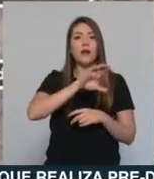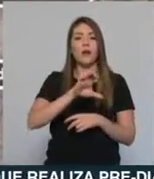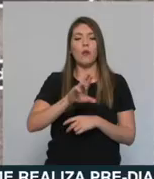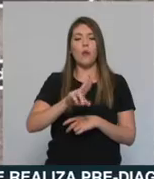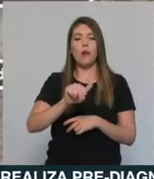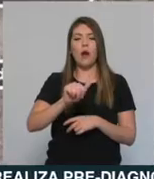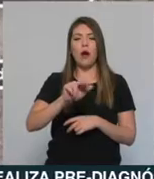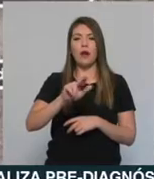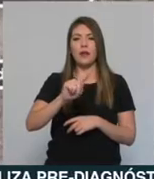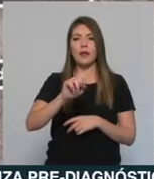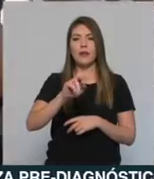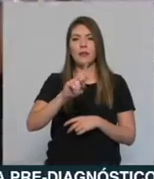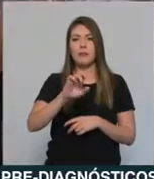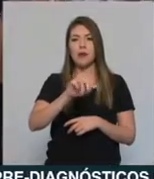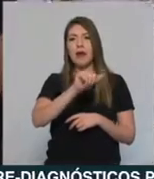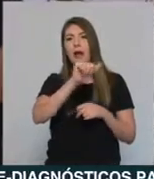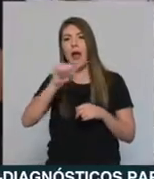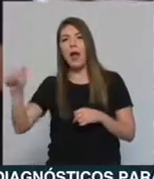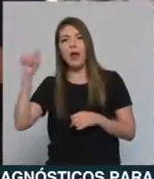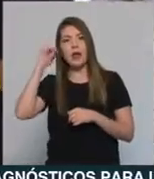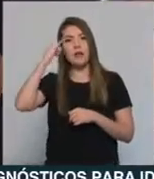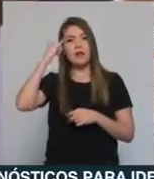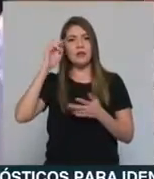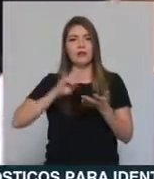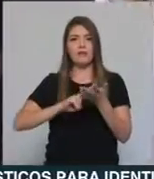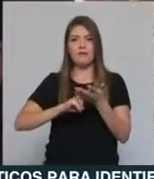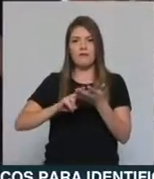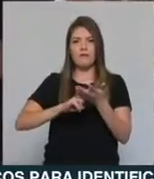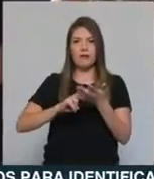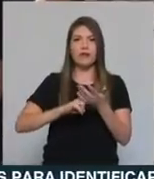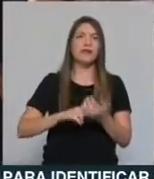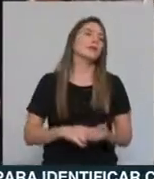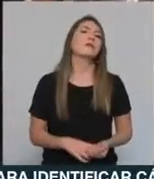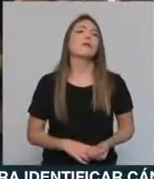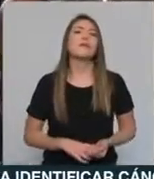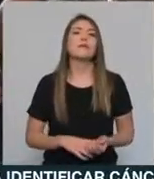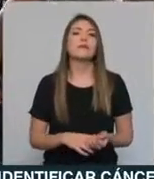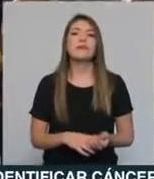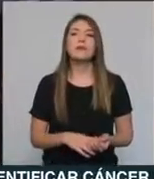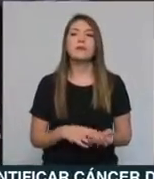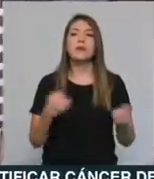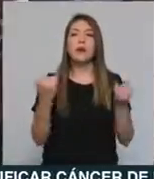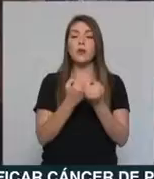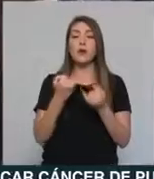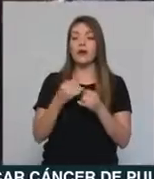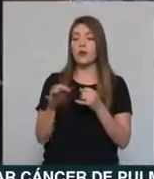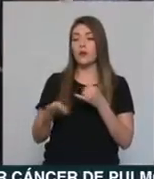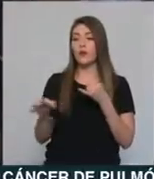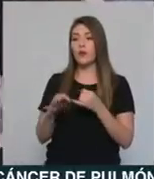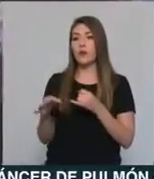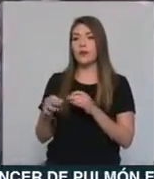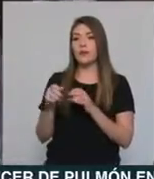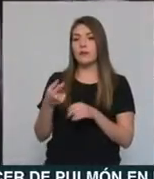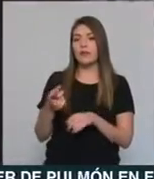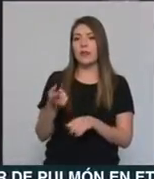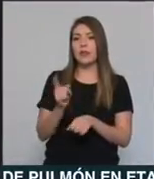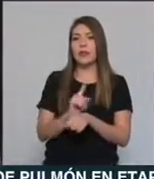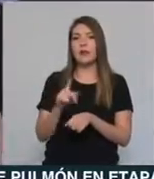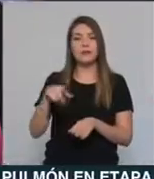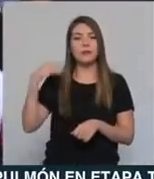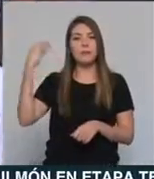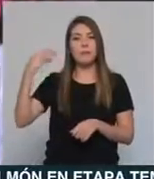Santa Catarina en Iztapalapa. En materia de desarrollo urbano, se presentarán a finales de marzo modificaciones a la Ley de